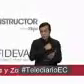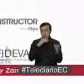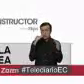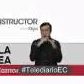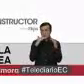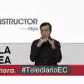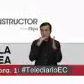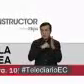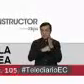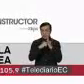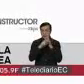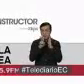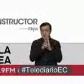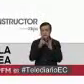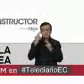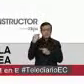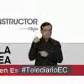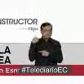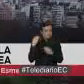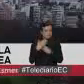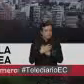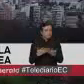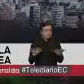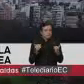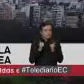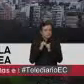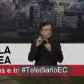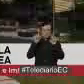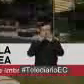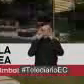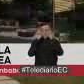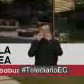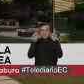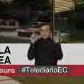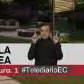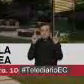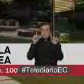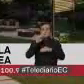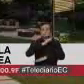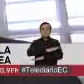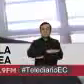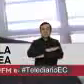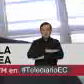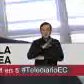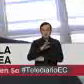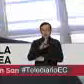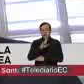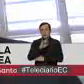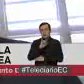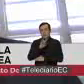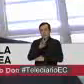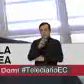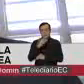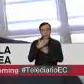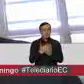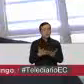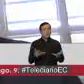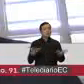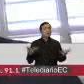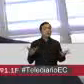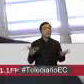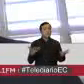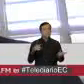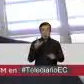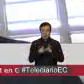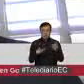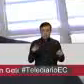por el Ministerio de Desarrollo Urbano y Vivienda, junto al sector de la construcción y la plataforma Tribo. Básicamente se trata de que el